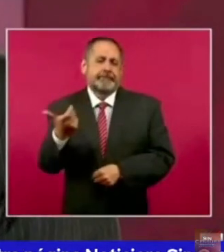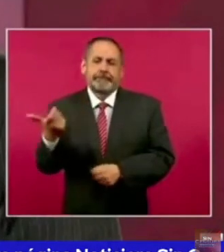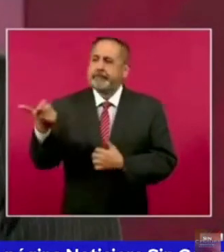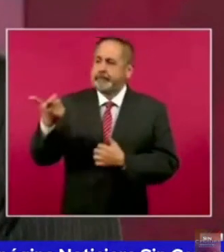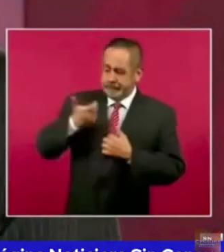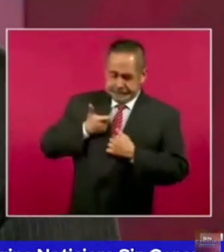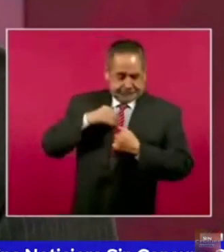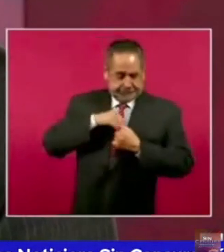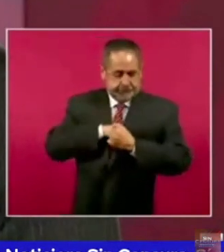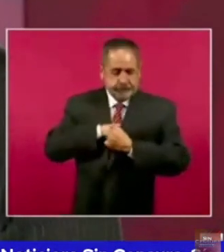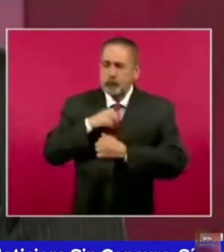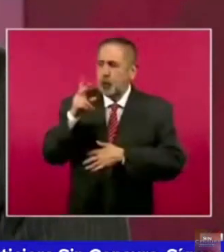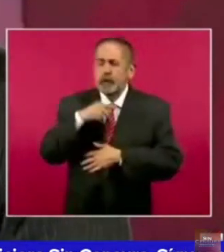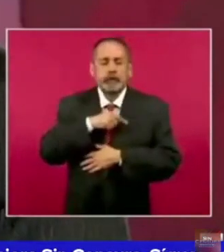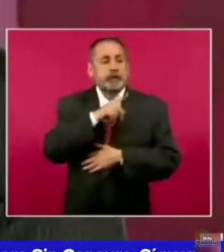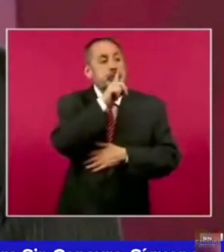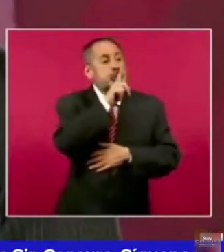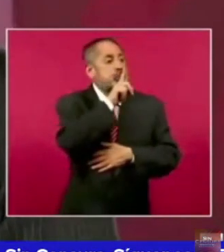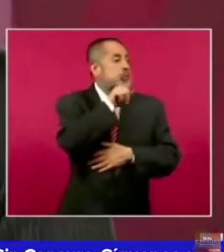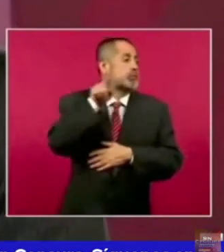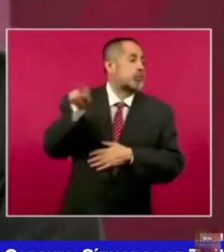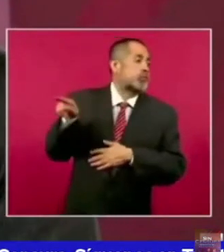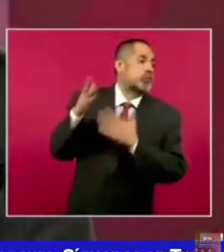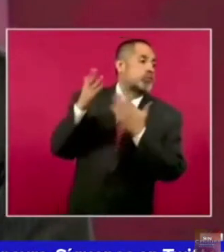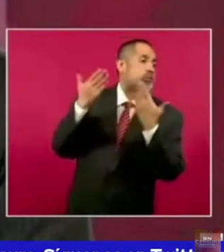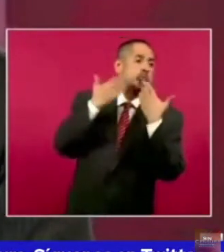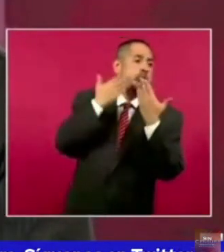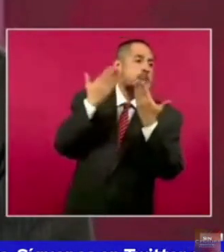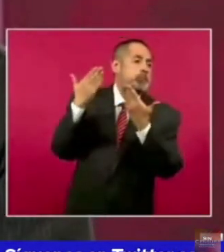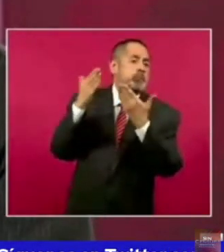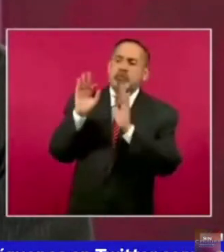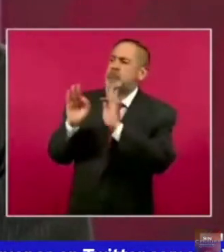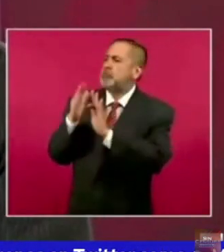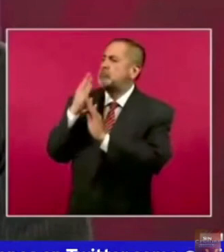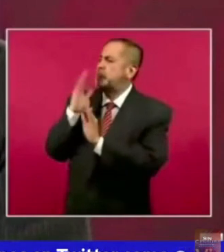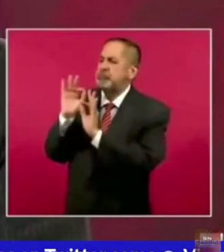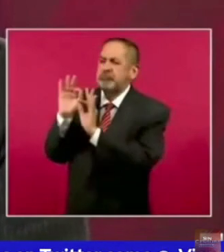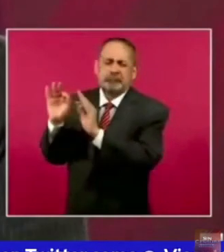Y eran muy bien tratados.